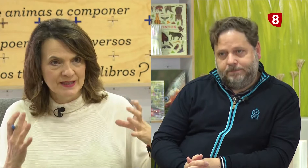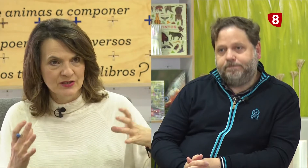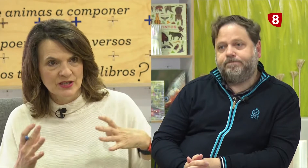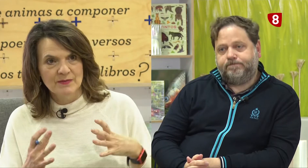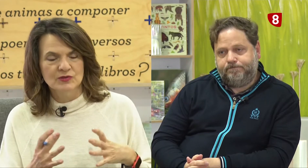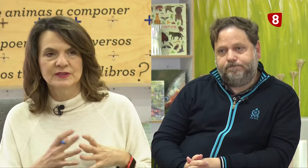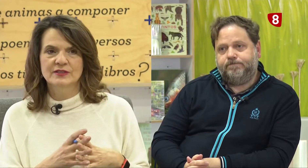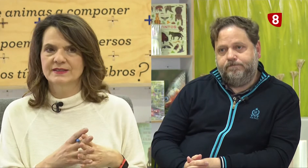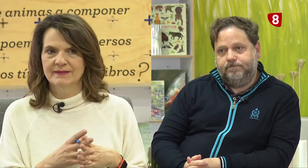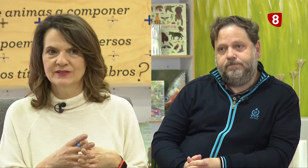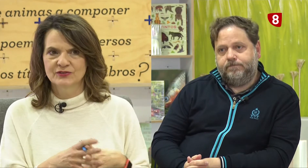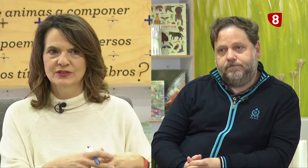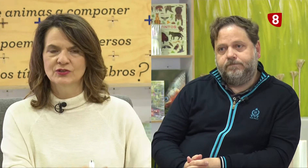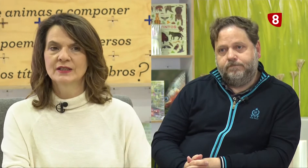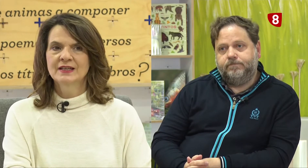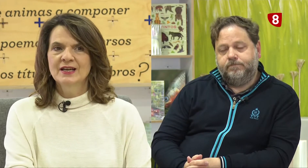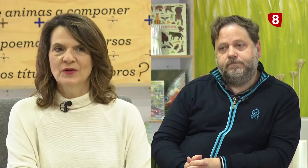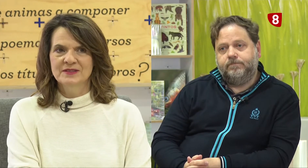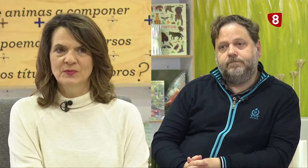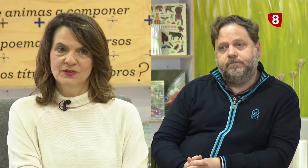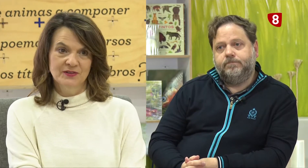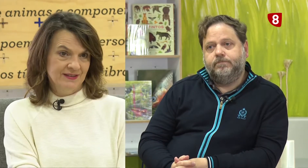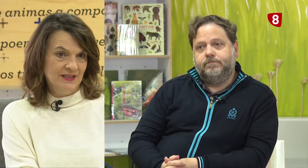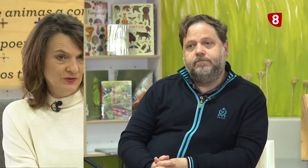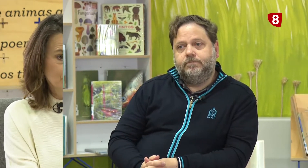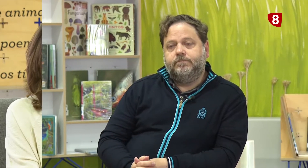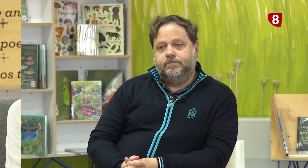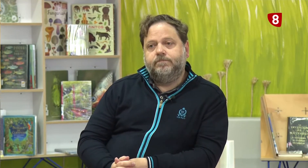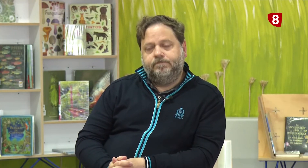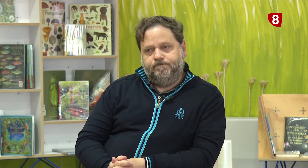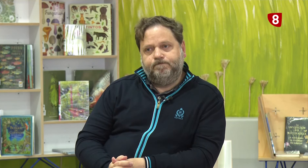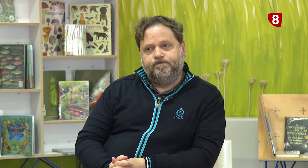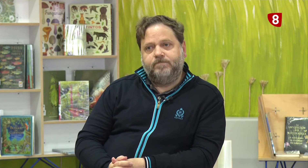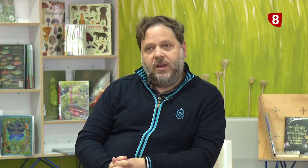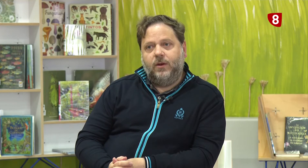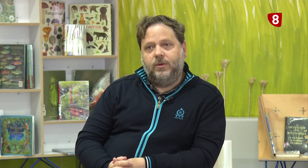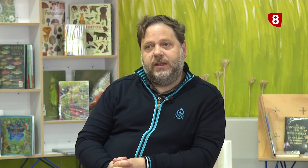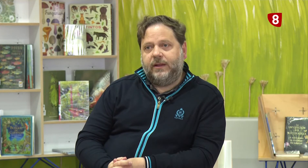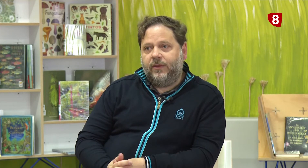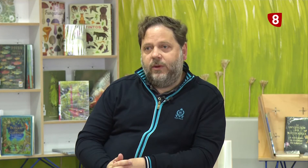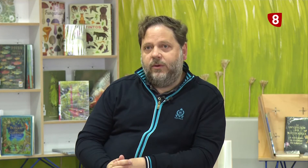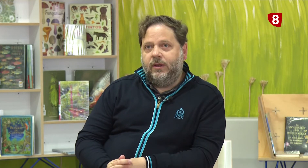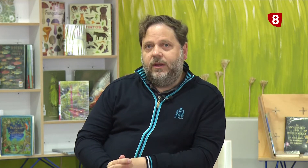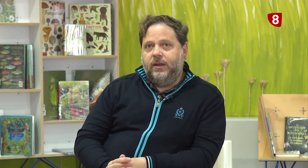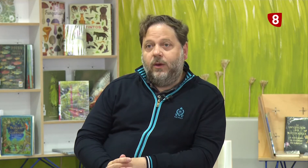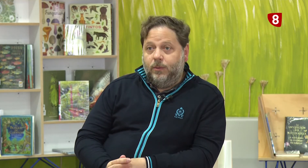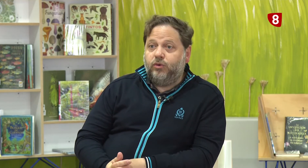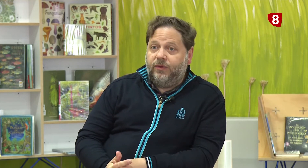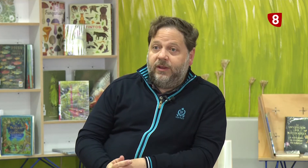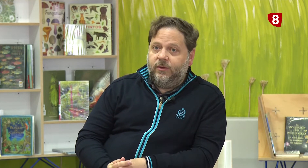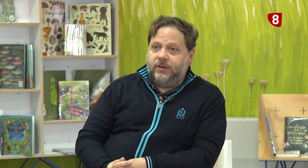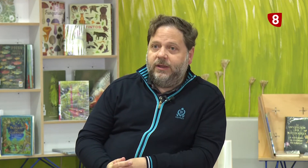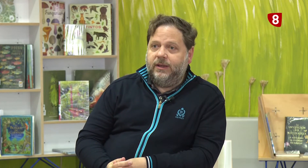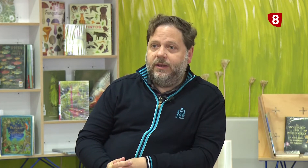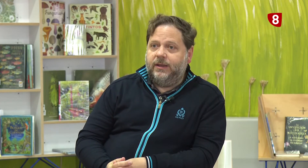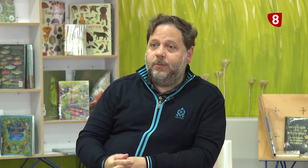lectura de los labios cuando se está hablando, ¿no? Eso lo habéis podido detectar vosotros muy de cerca. Lo hemos detectado, lo hemos